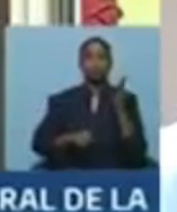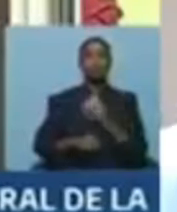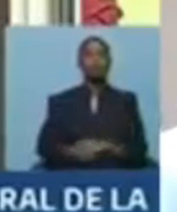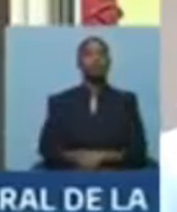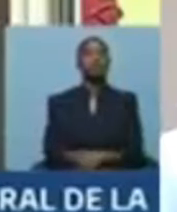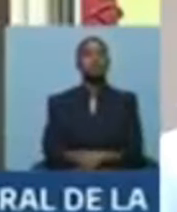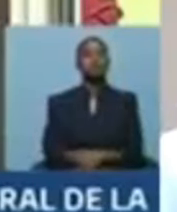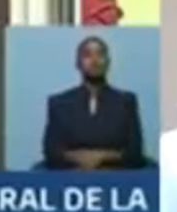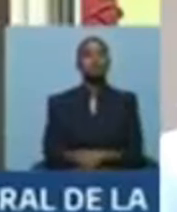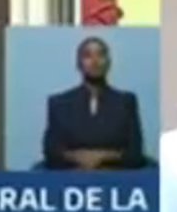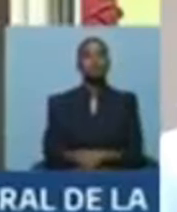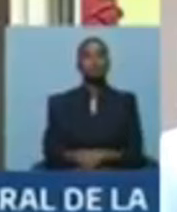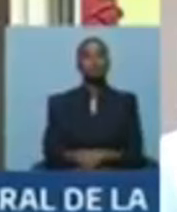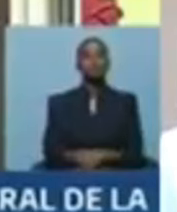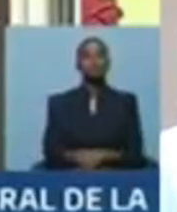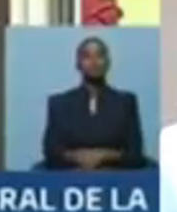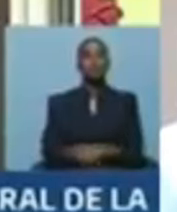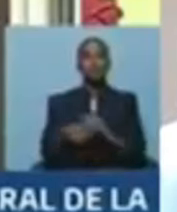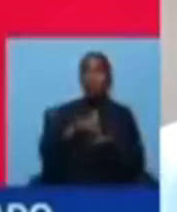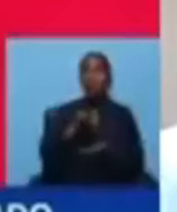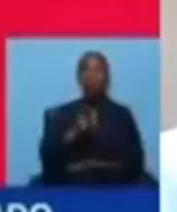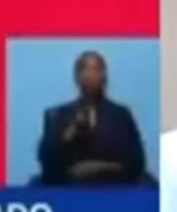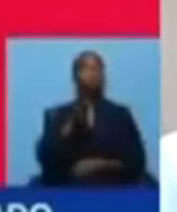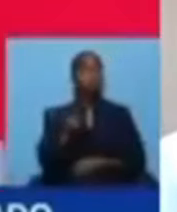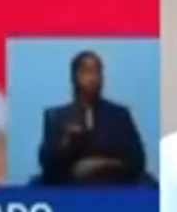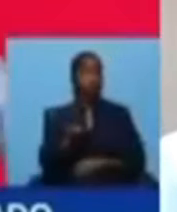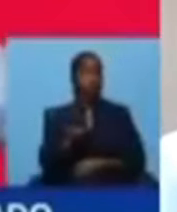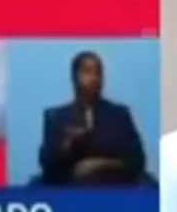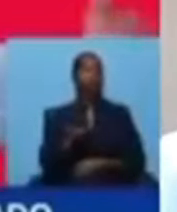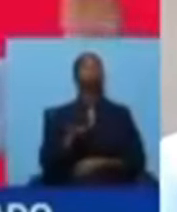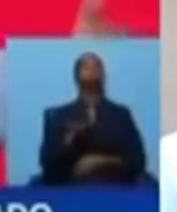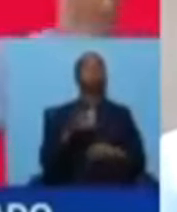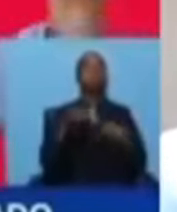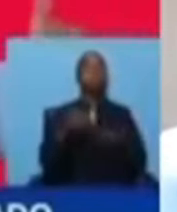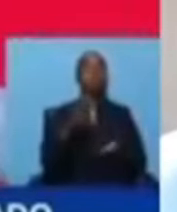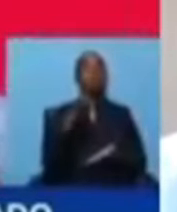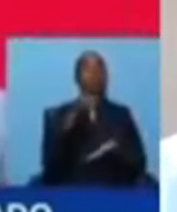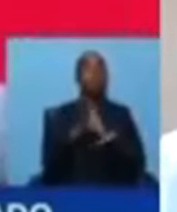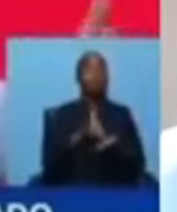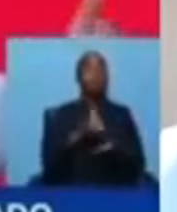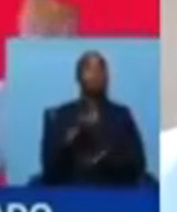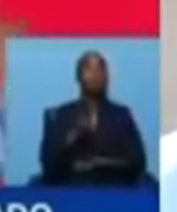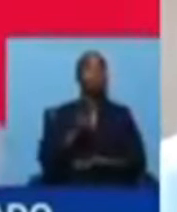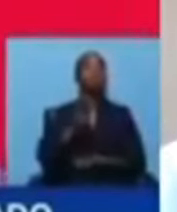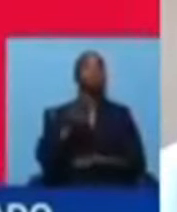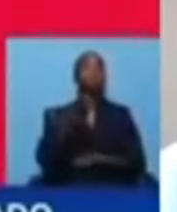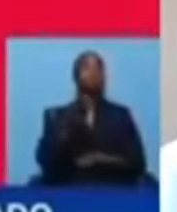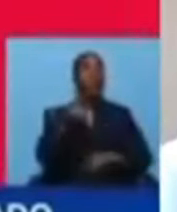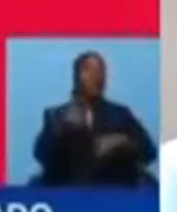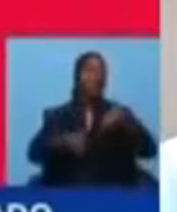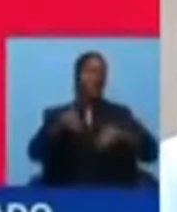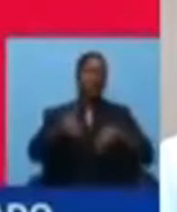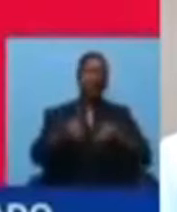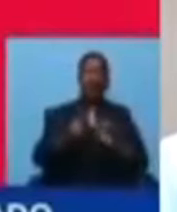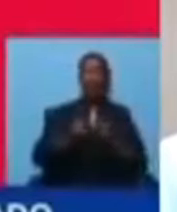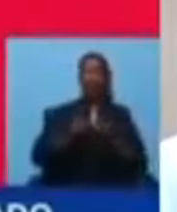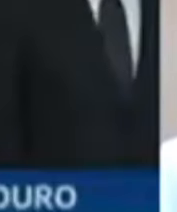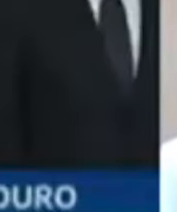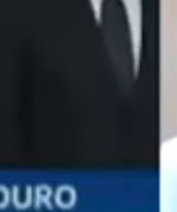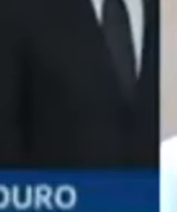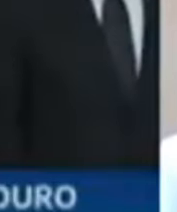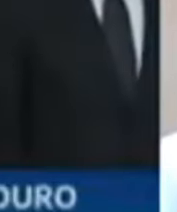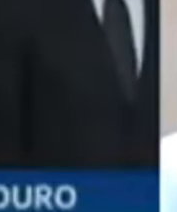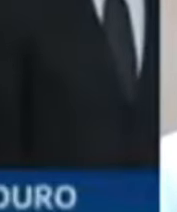están comprometidas. Muy mal está la situación económica ahora y para los meses por venir. La